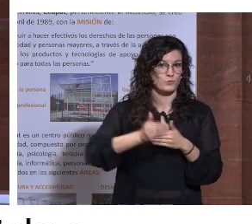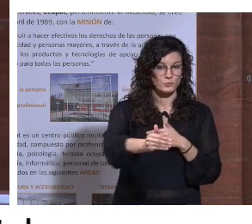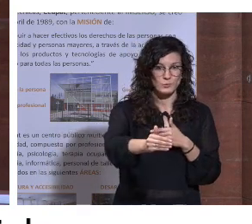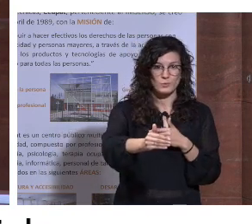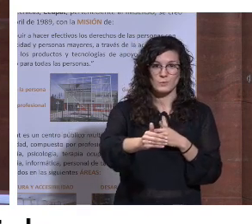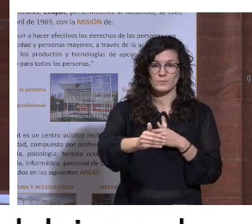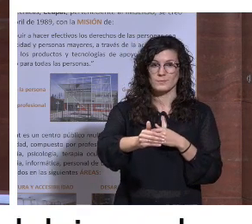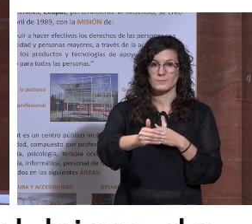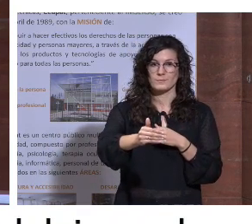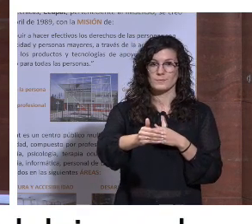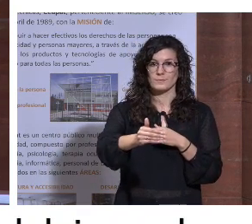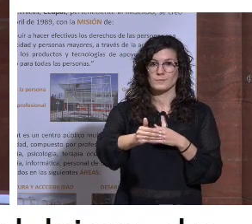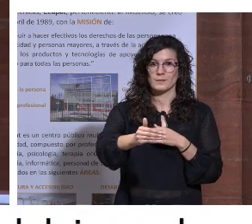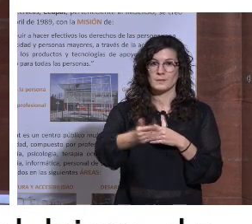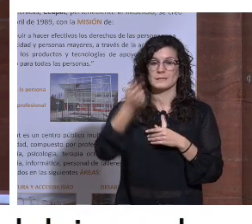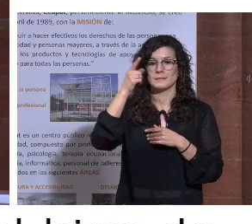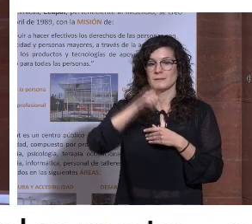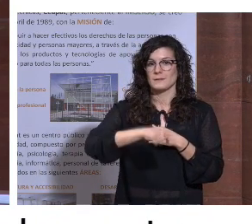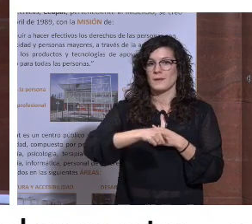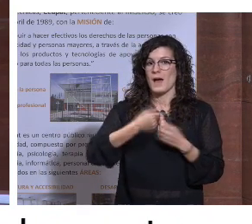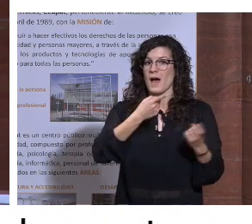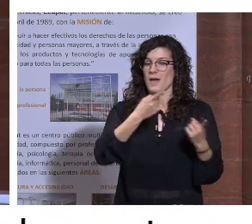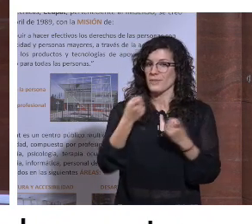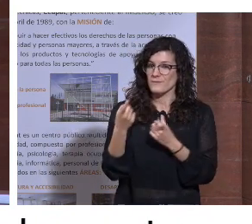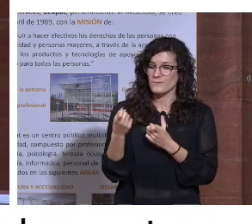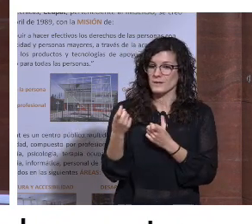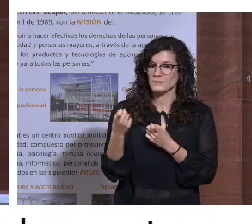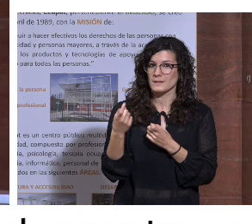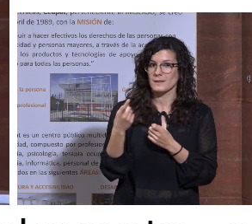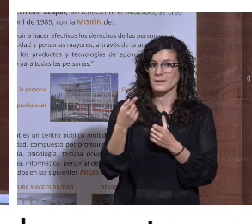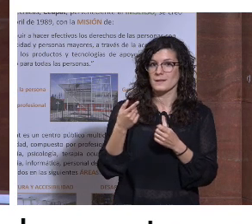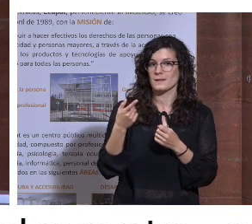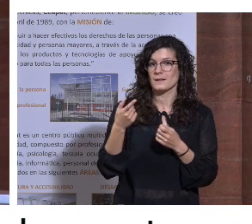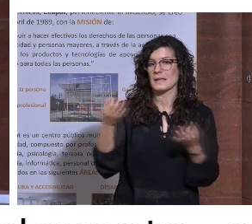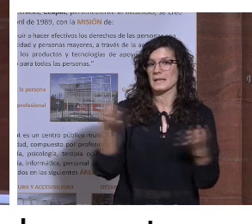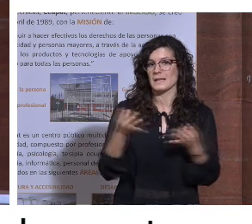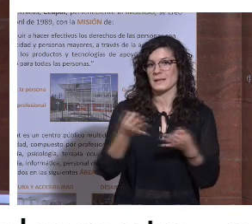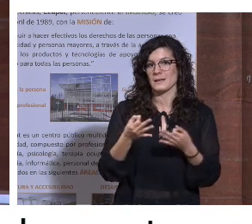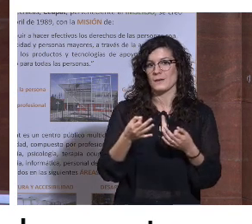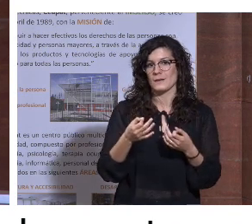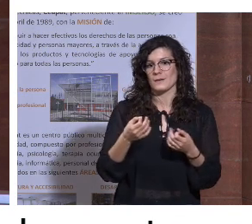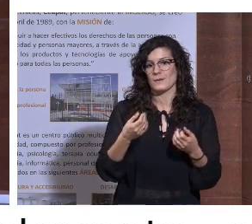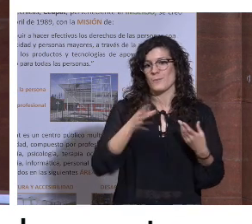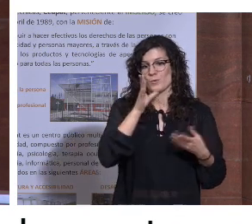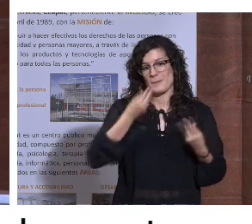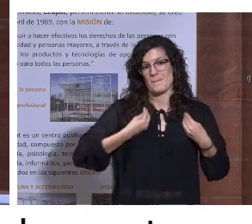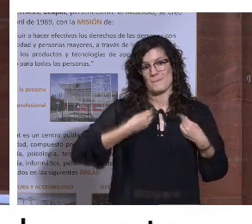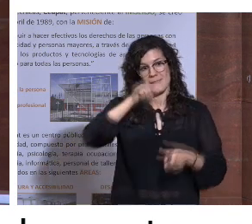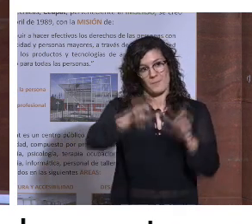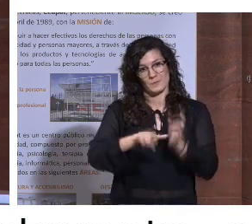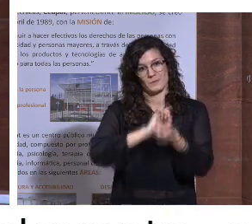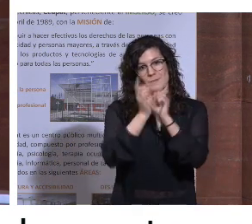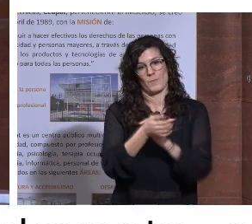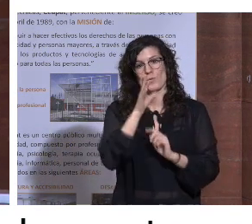más relevante, el más ilusionante, el más necesario y el más disruptivo que cambiará la vida de aquellas personas que no pueden conducir por sí